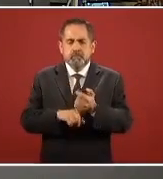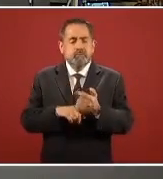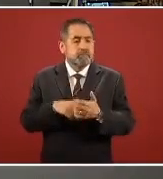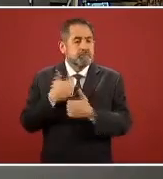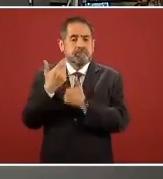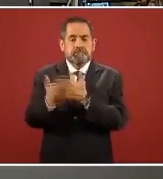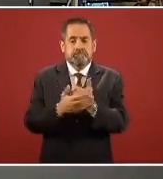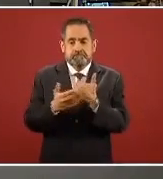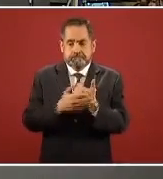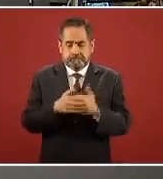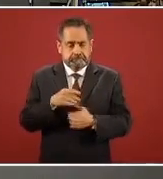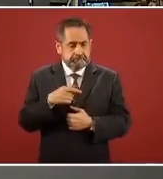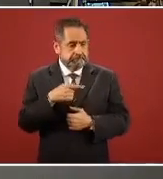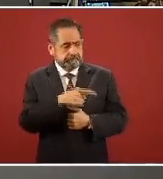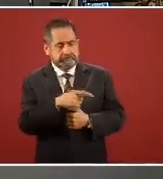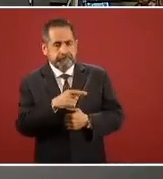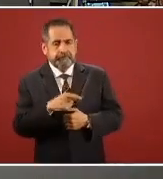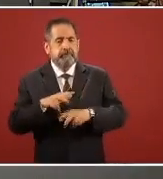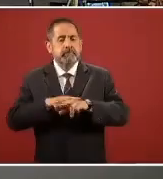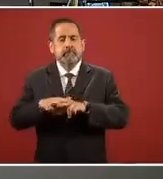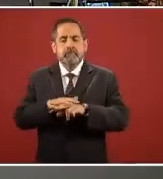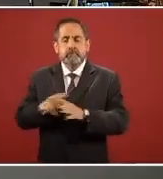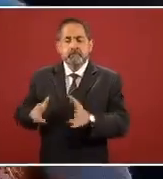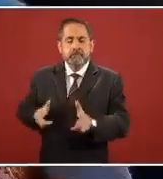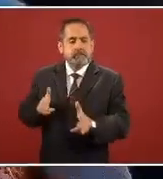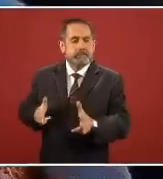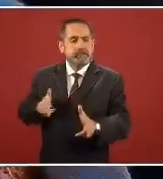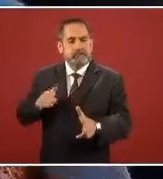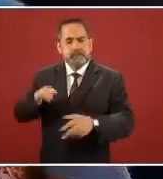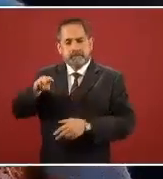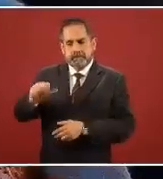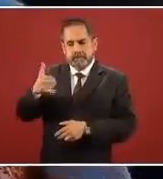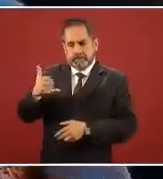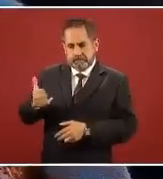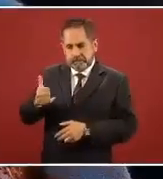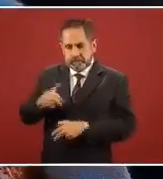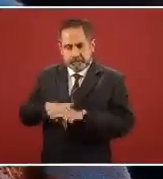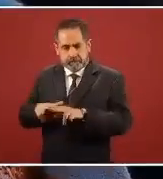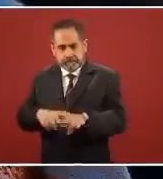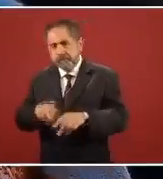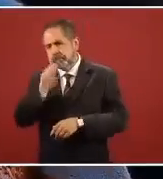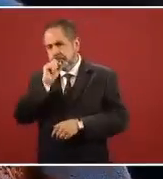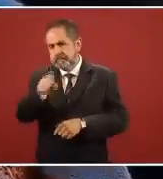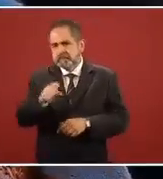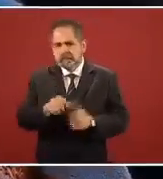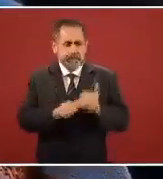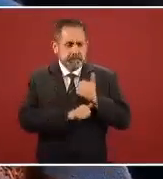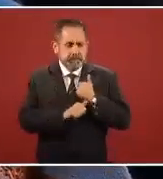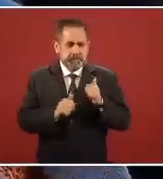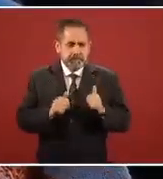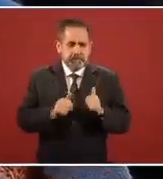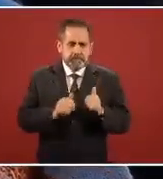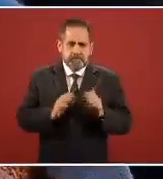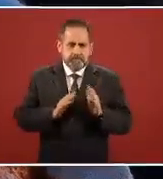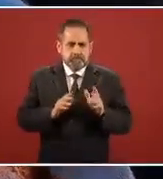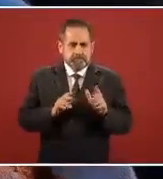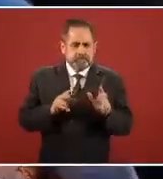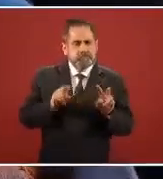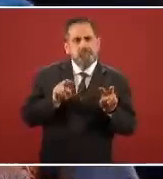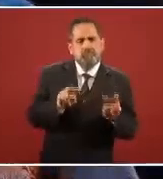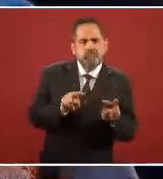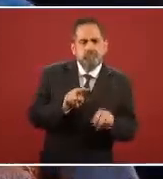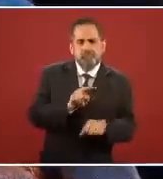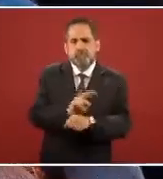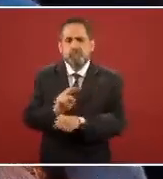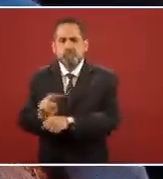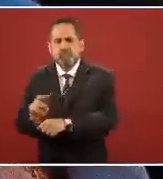van a realizar del Tren Maya en la zona sureste, ¿también va a haber acción del ejército ahí para proteger de cierta manera